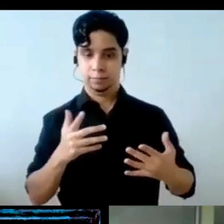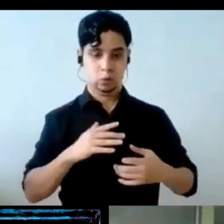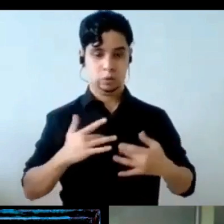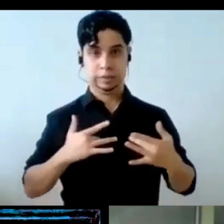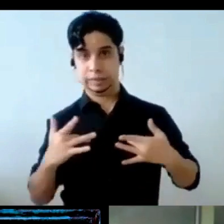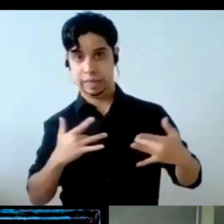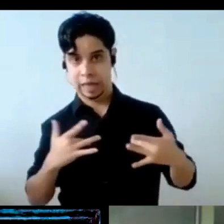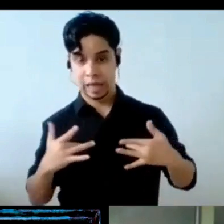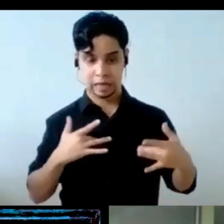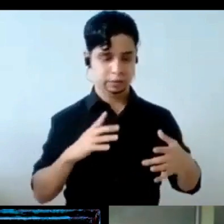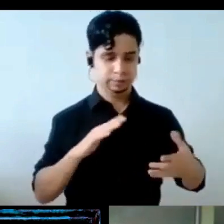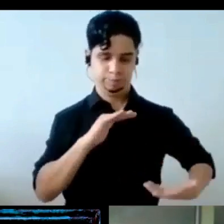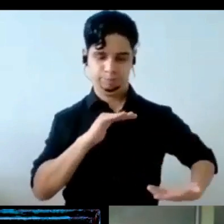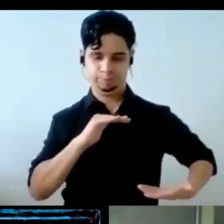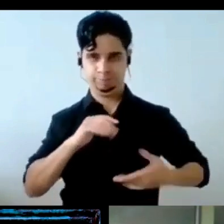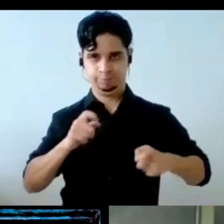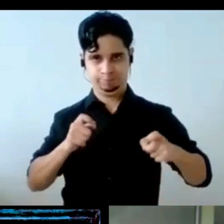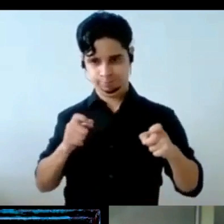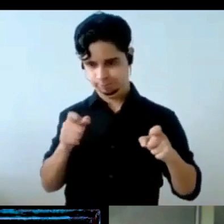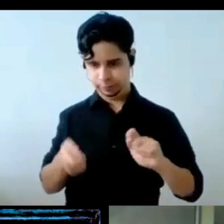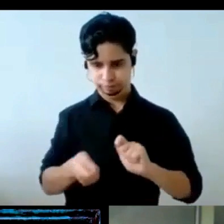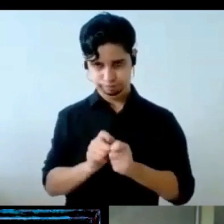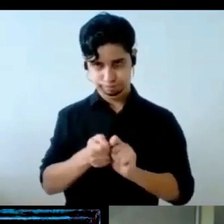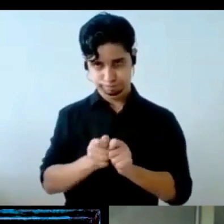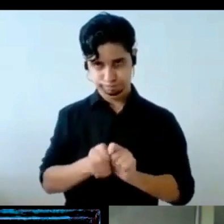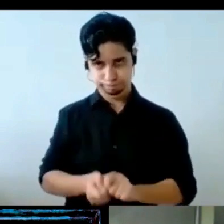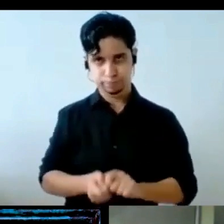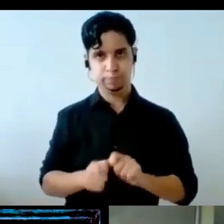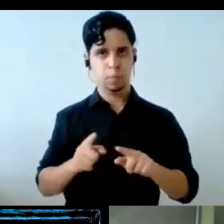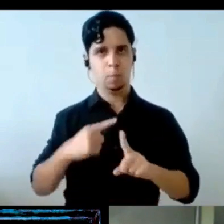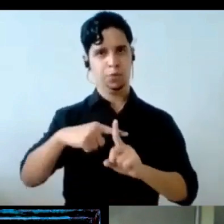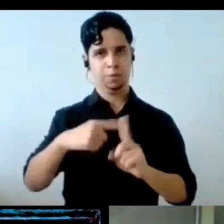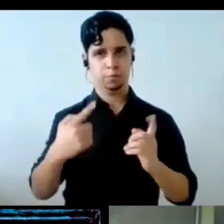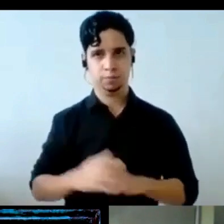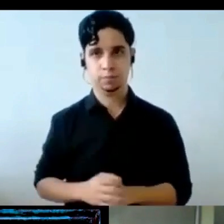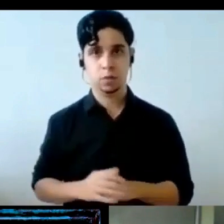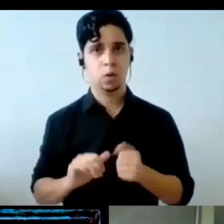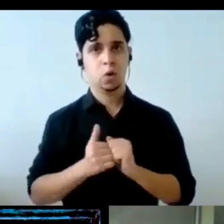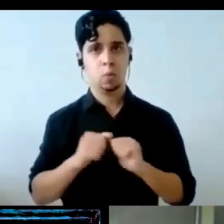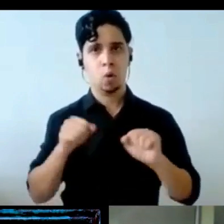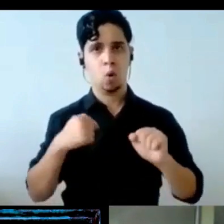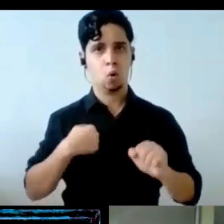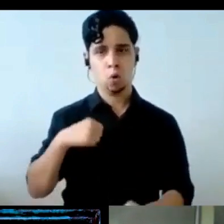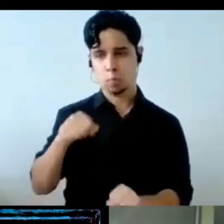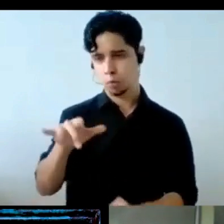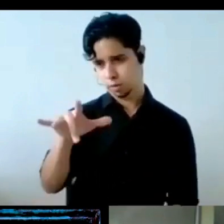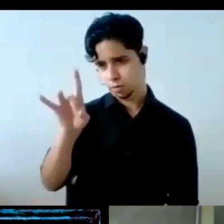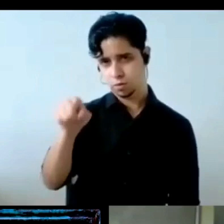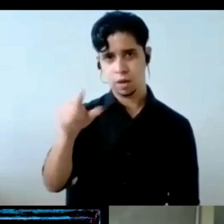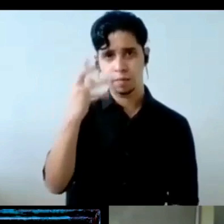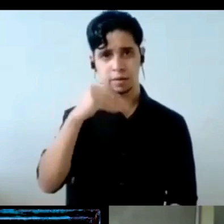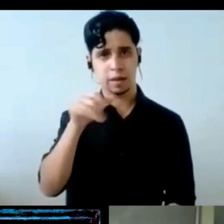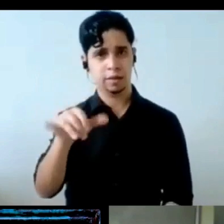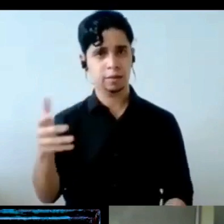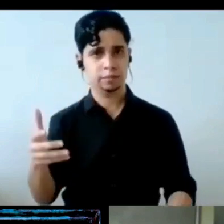de alguna manera positiva. Así que no. Cuéntame, ¿cómo se puede uno conseguir una belleza de esas que uno